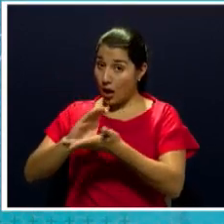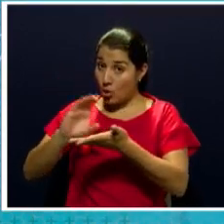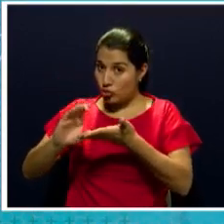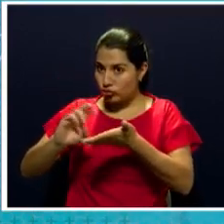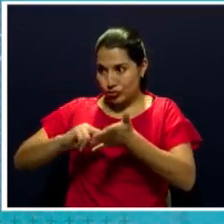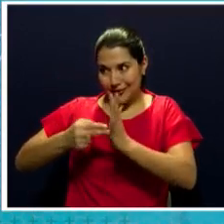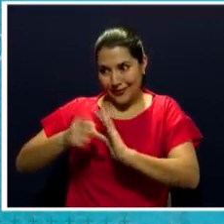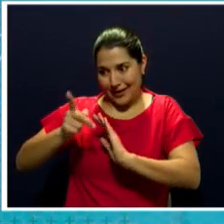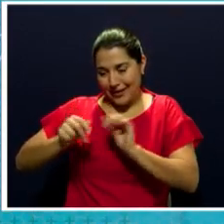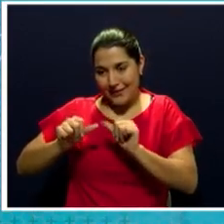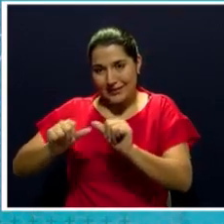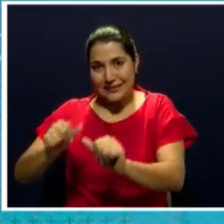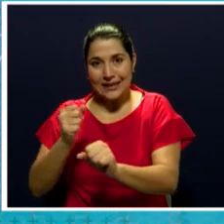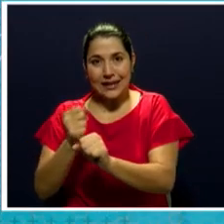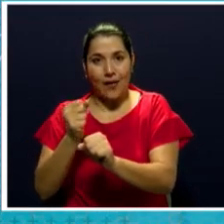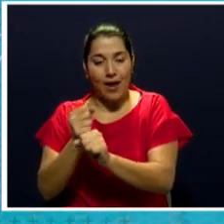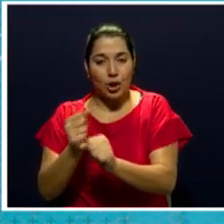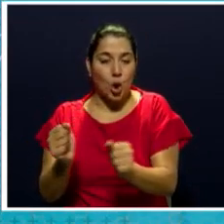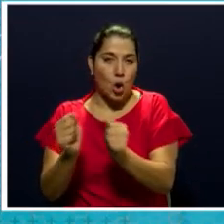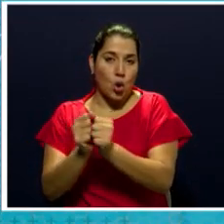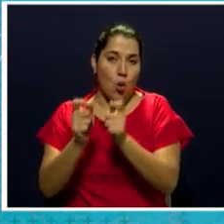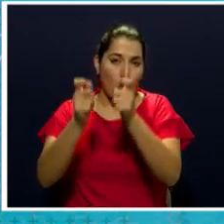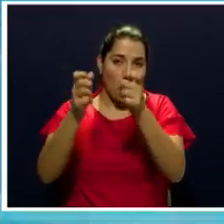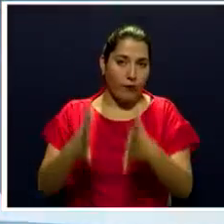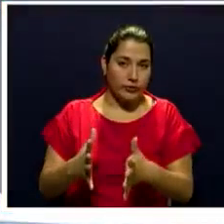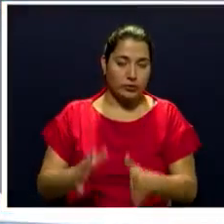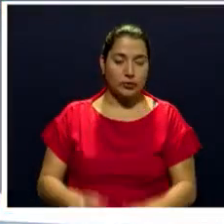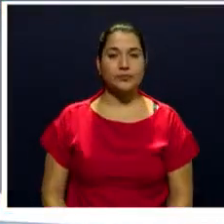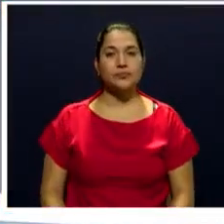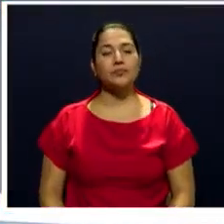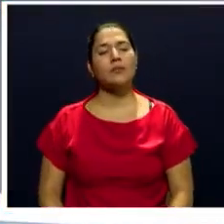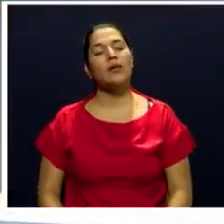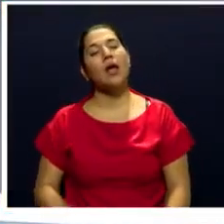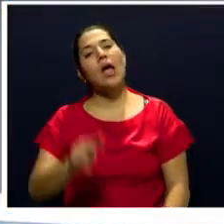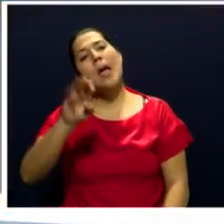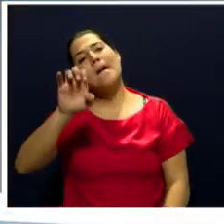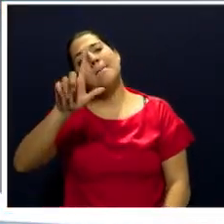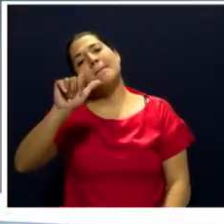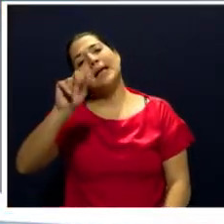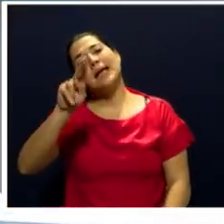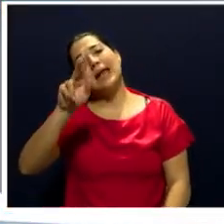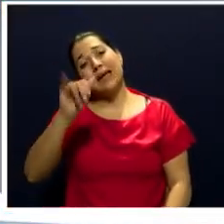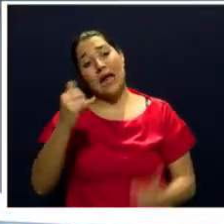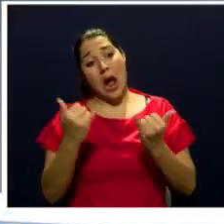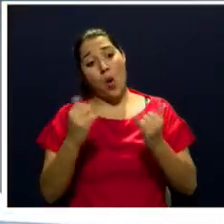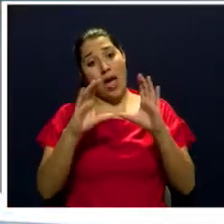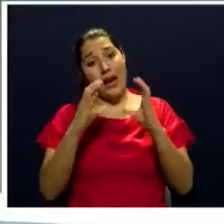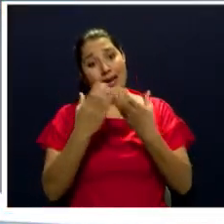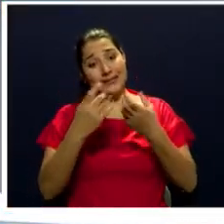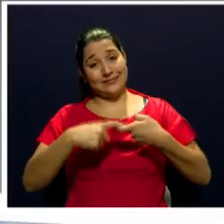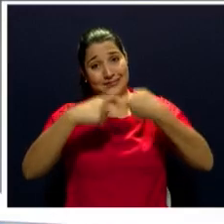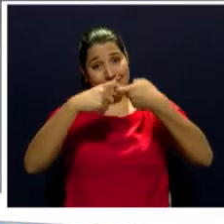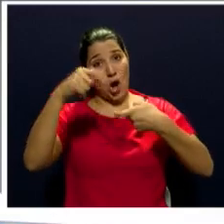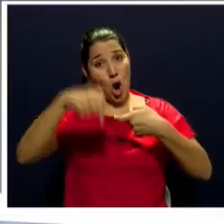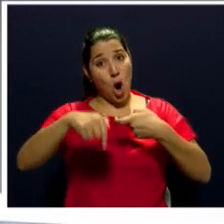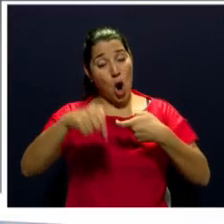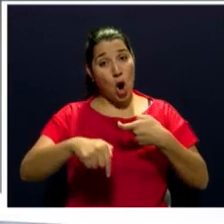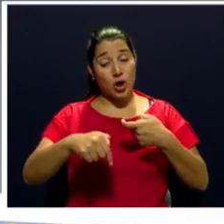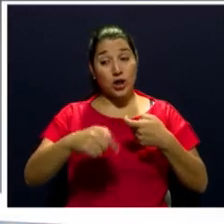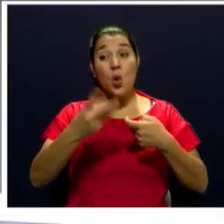trabajo educativo con el docente en específico. Doña Melania, las clases están suspendidas hoy por